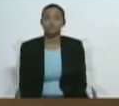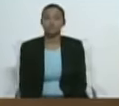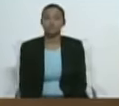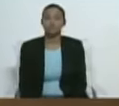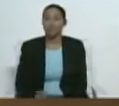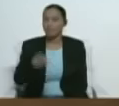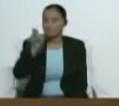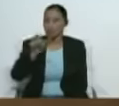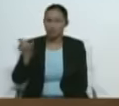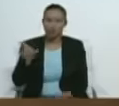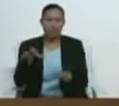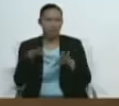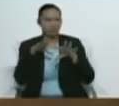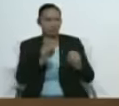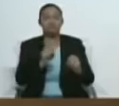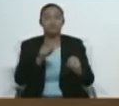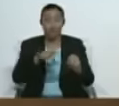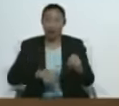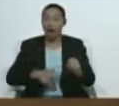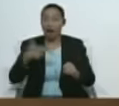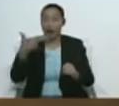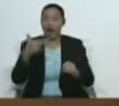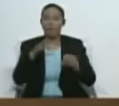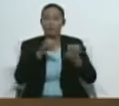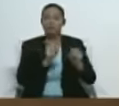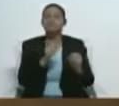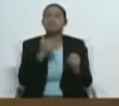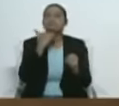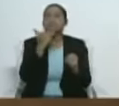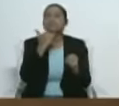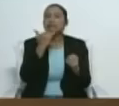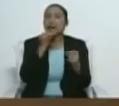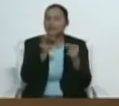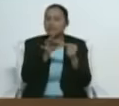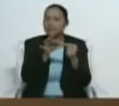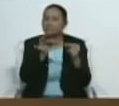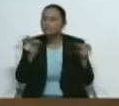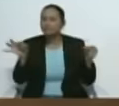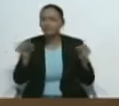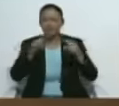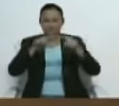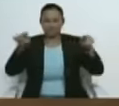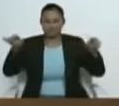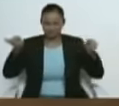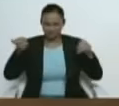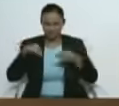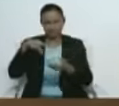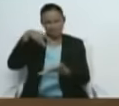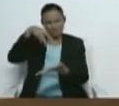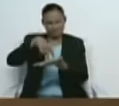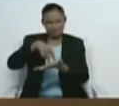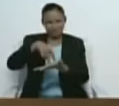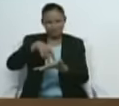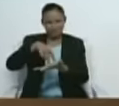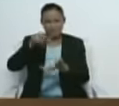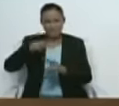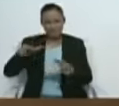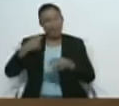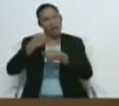armas de fuego y se encontraban a escasos 20 Met de la tarima presidencial